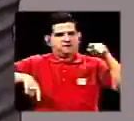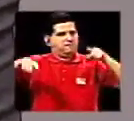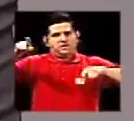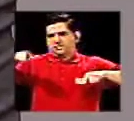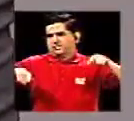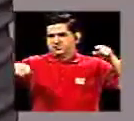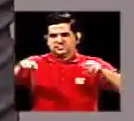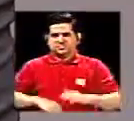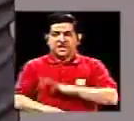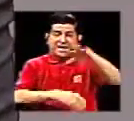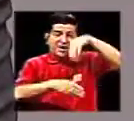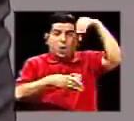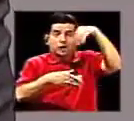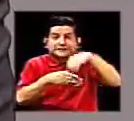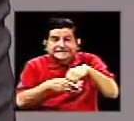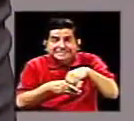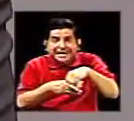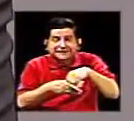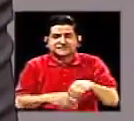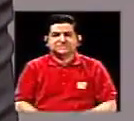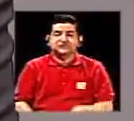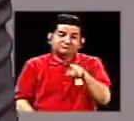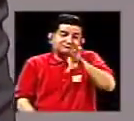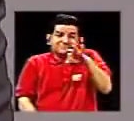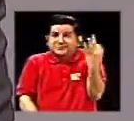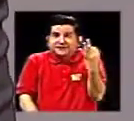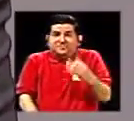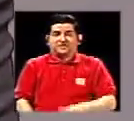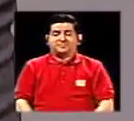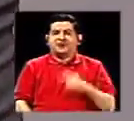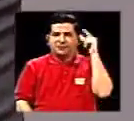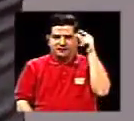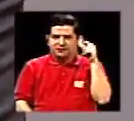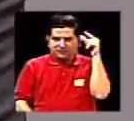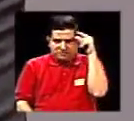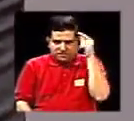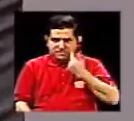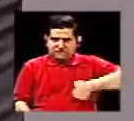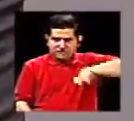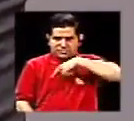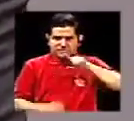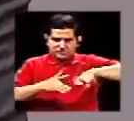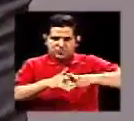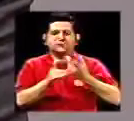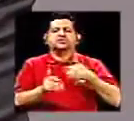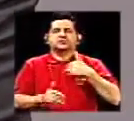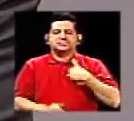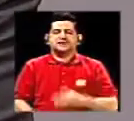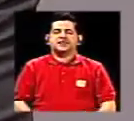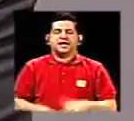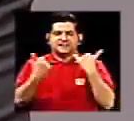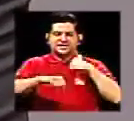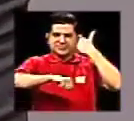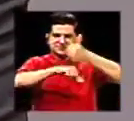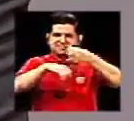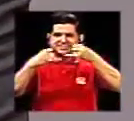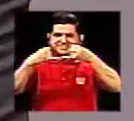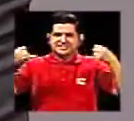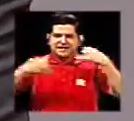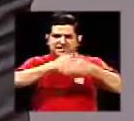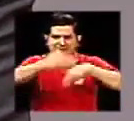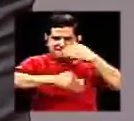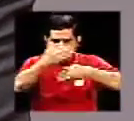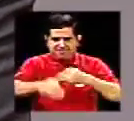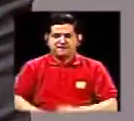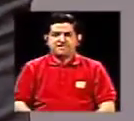condiciones contextuales son así. Evidentemente, nosotros desde el principio teníamos una línea muy definida, o sea, no, íbamos